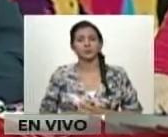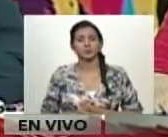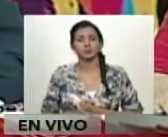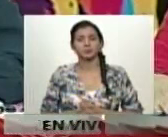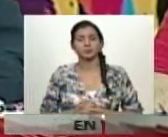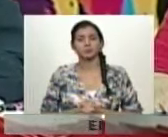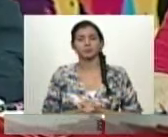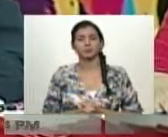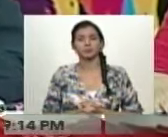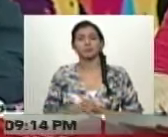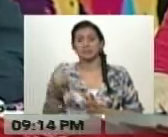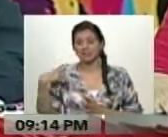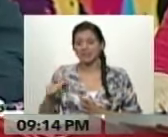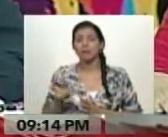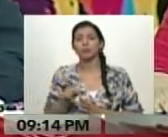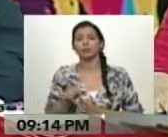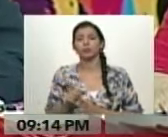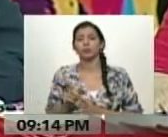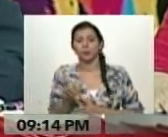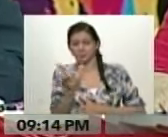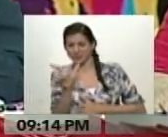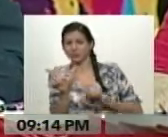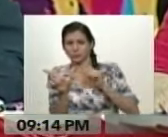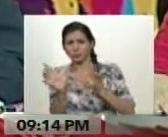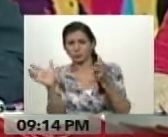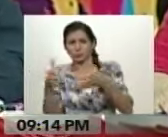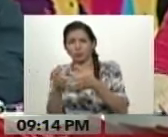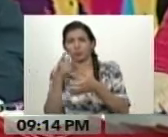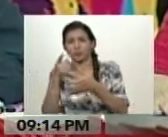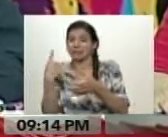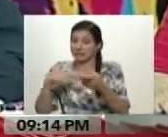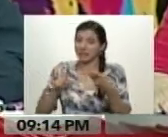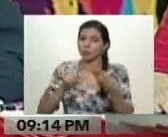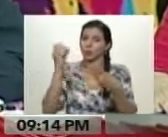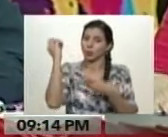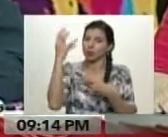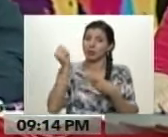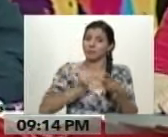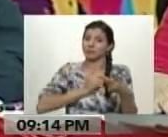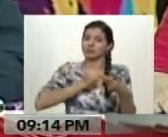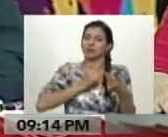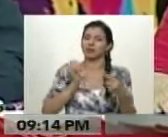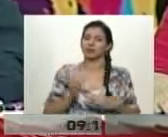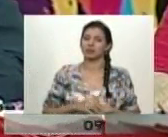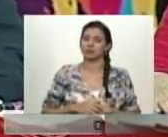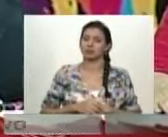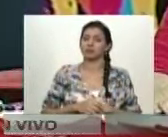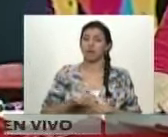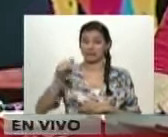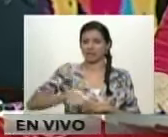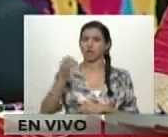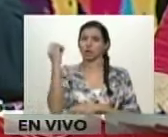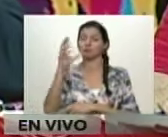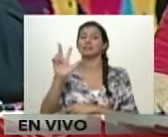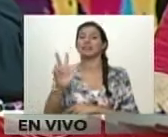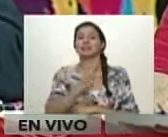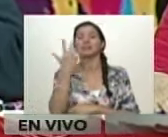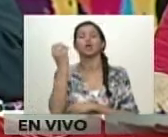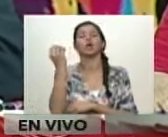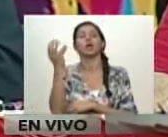que tenemos un partido socialista, que tenemos un congreso. Este congreso es el tercer